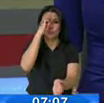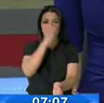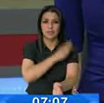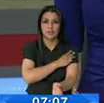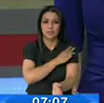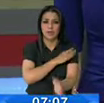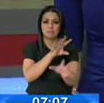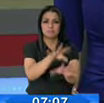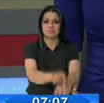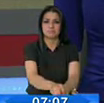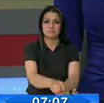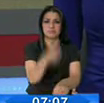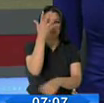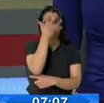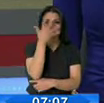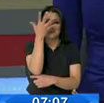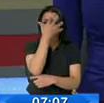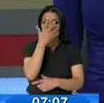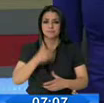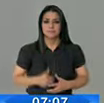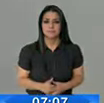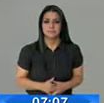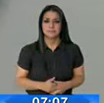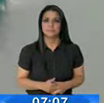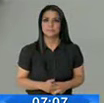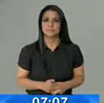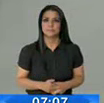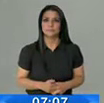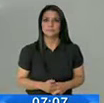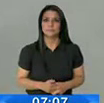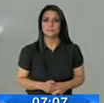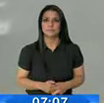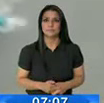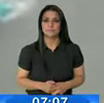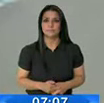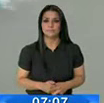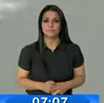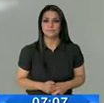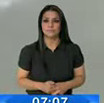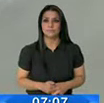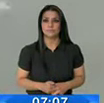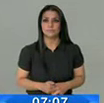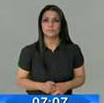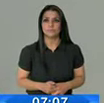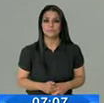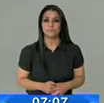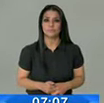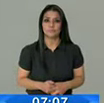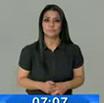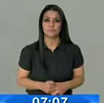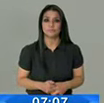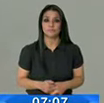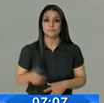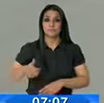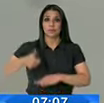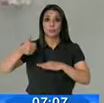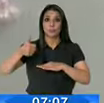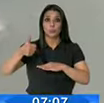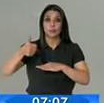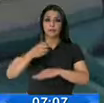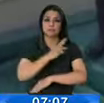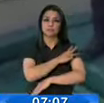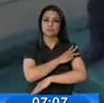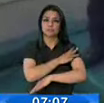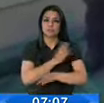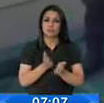en las costas de Esmeraldas. Al puesto de mando de guardacostas llegó información